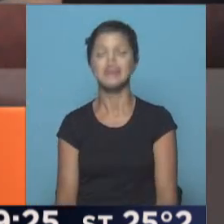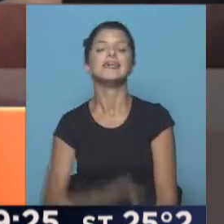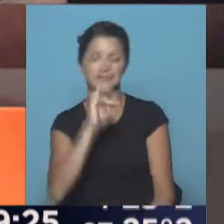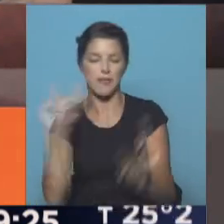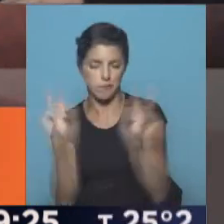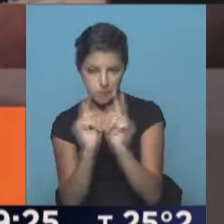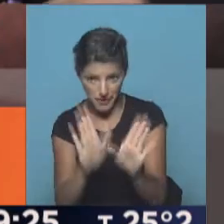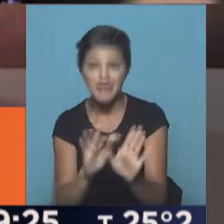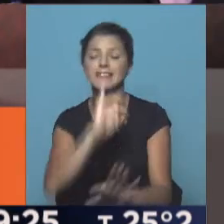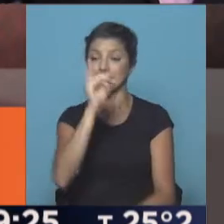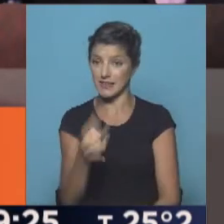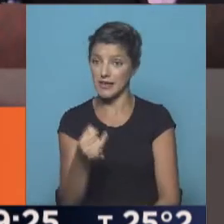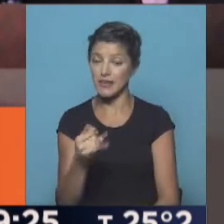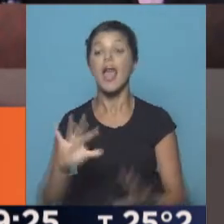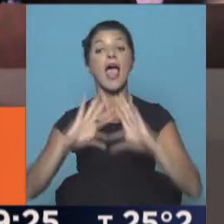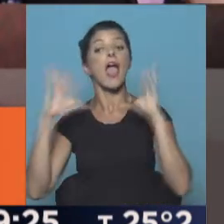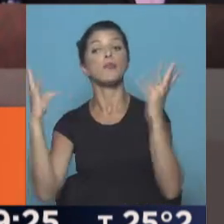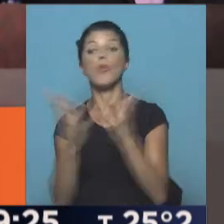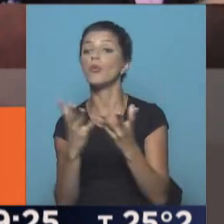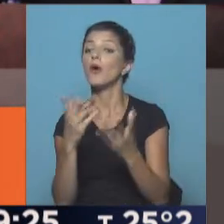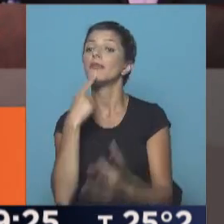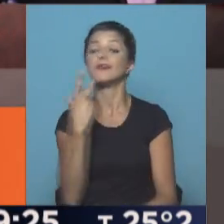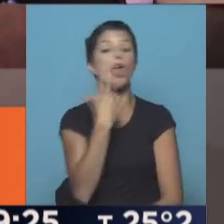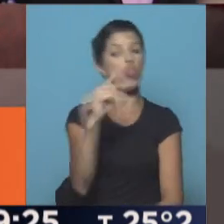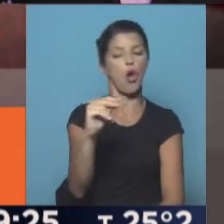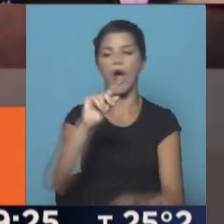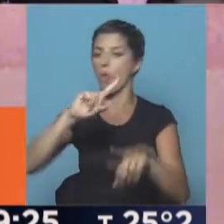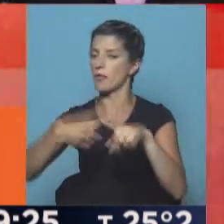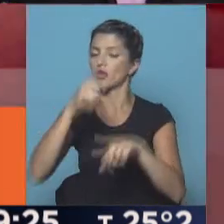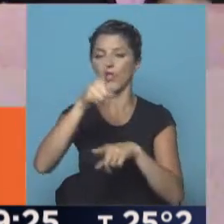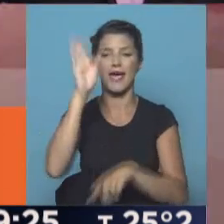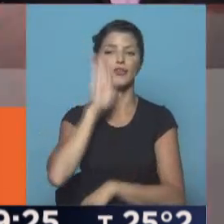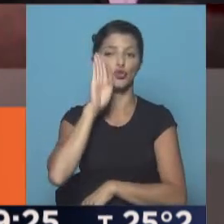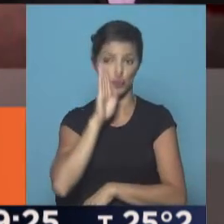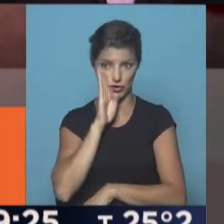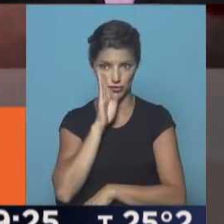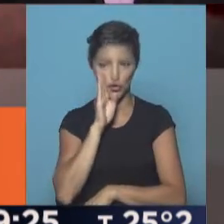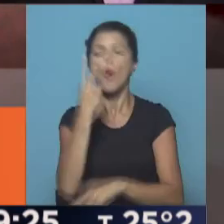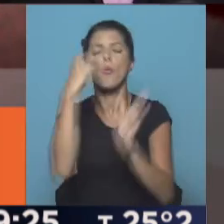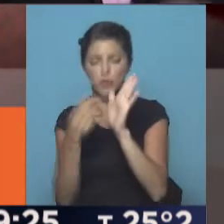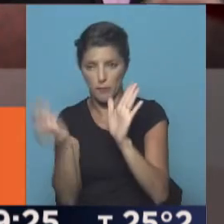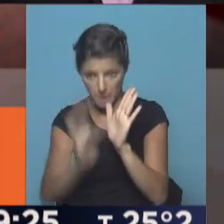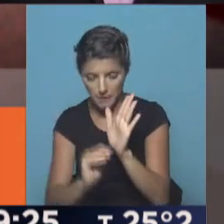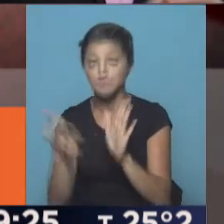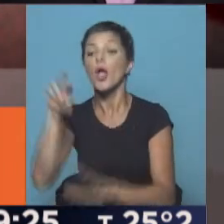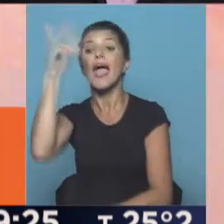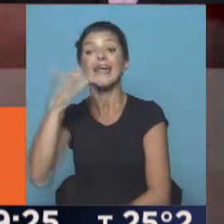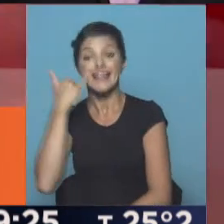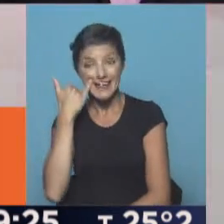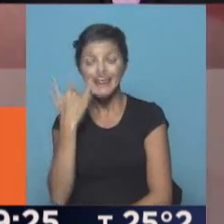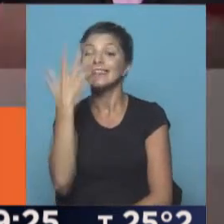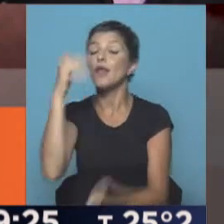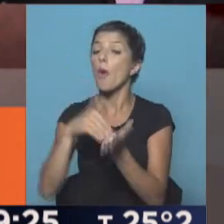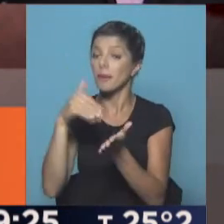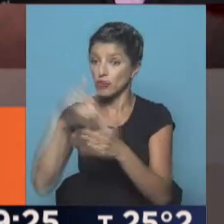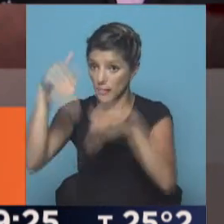resumiendo, hay un rechazo global del electorado de Estados Unidos a la clase tradicional. Una cosa más, Hillary Clinton sacó 5 millones de